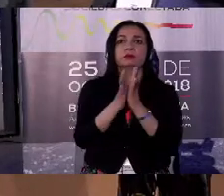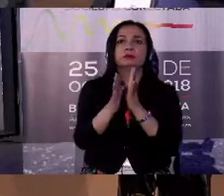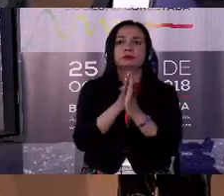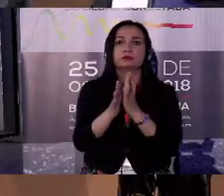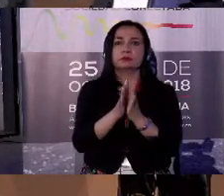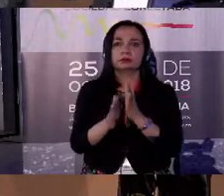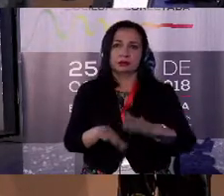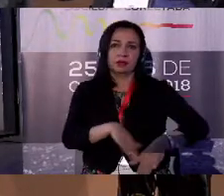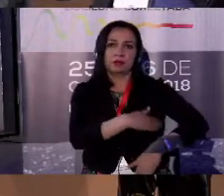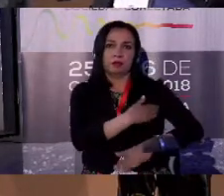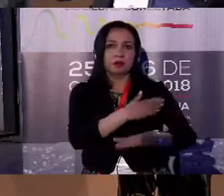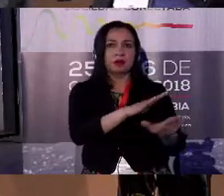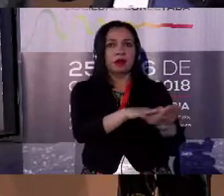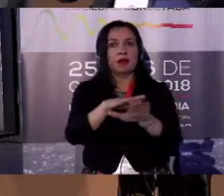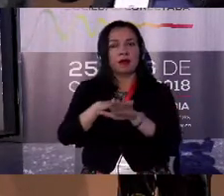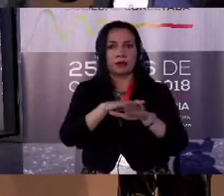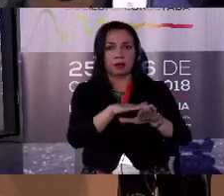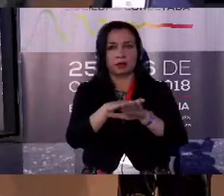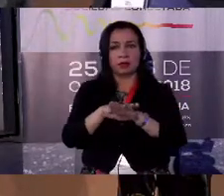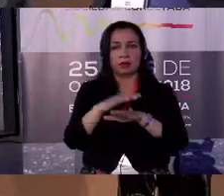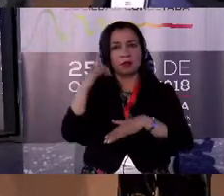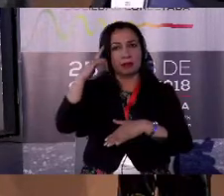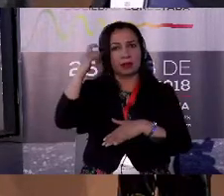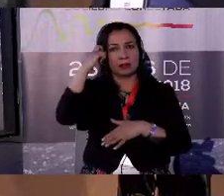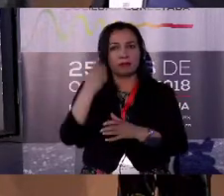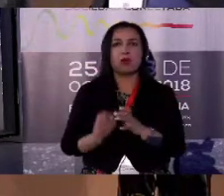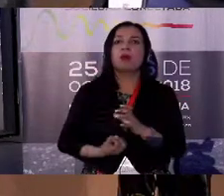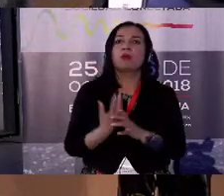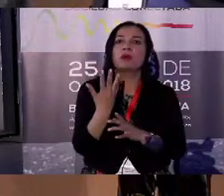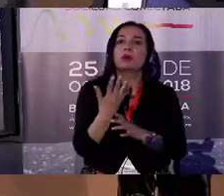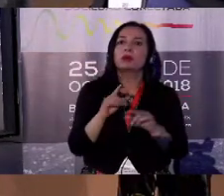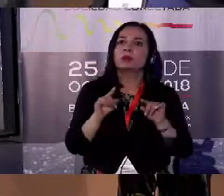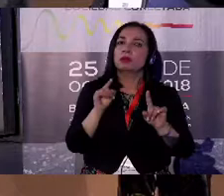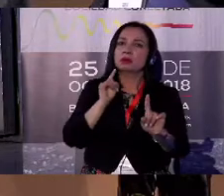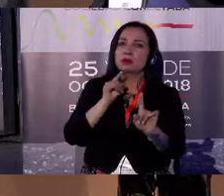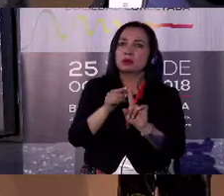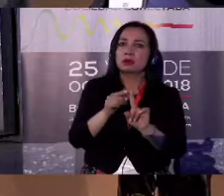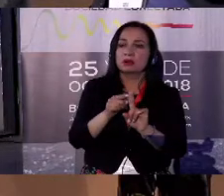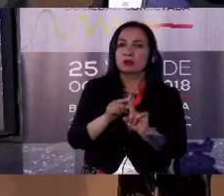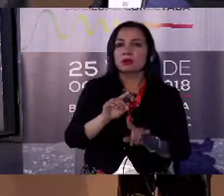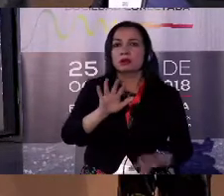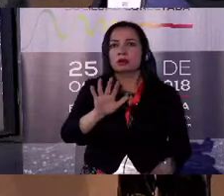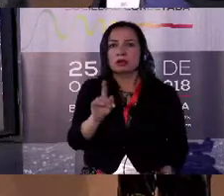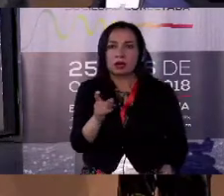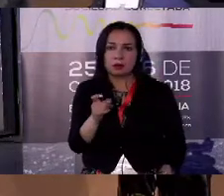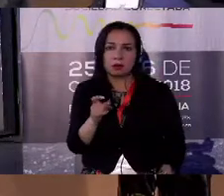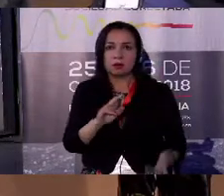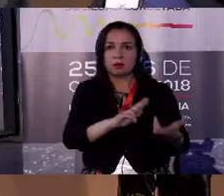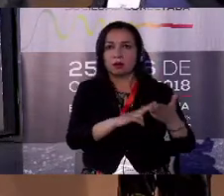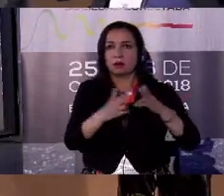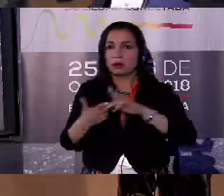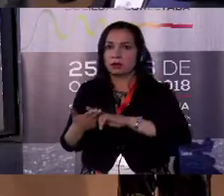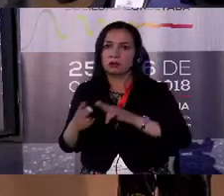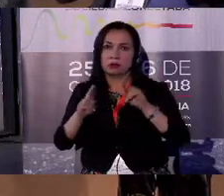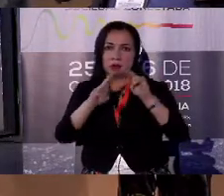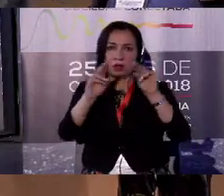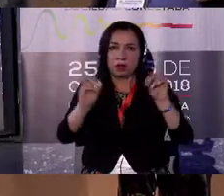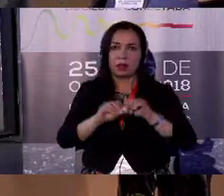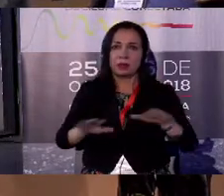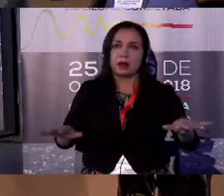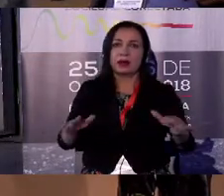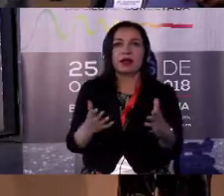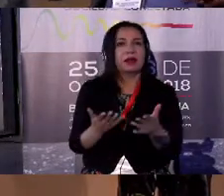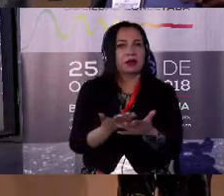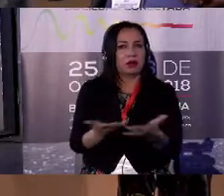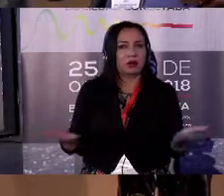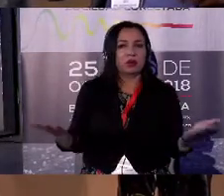de la productividad como un aspecto central. 5G y lo que viene tiene mucho que ver con Internet de las cosas, fundamentalmente, ¿no? Entonces,